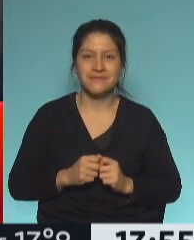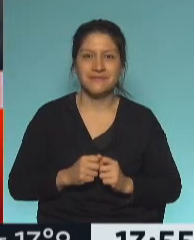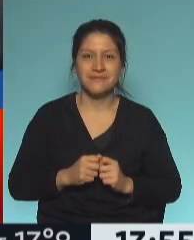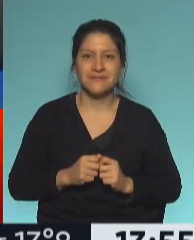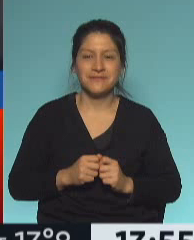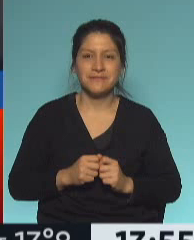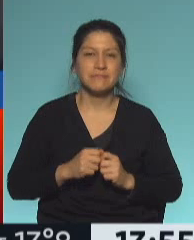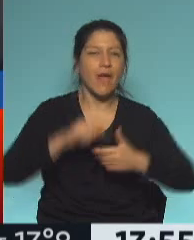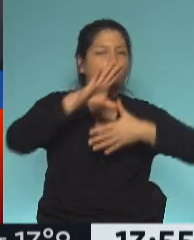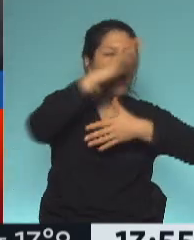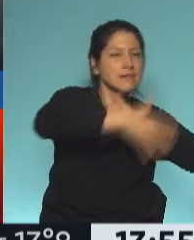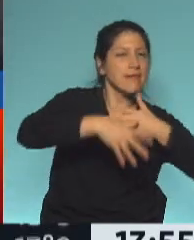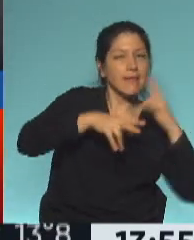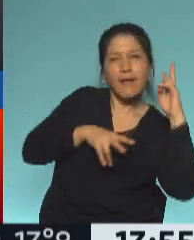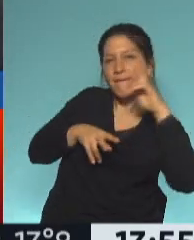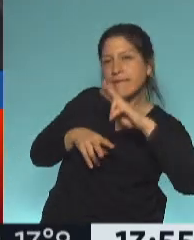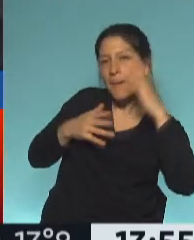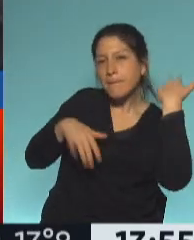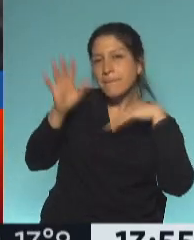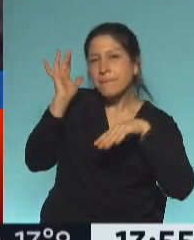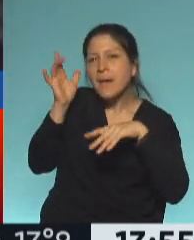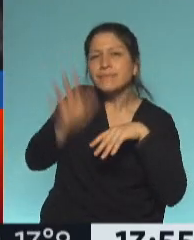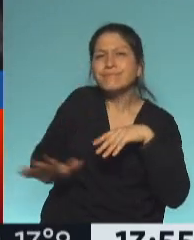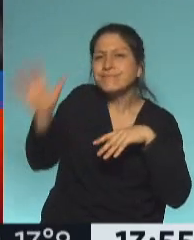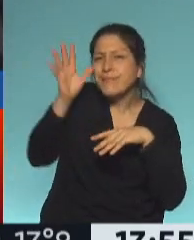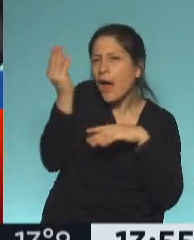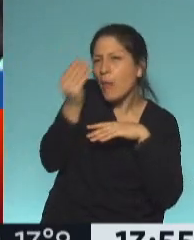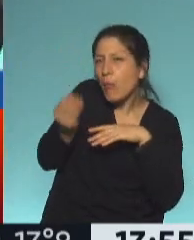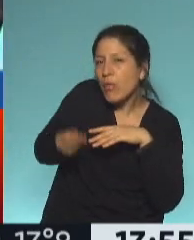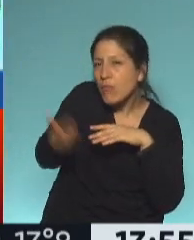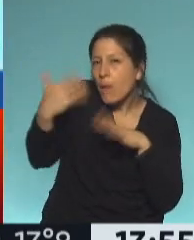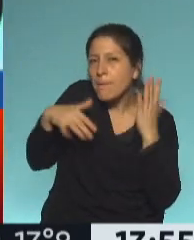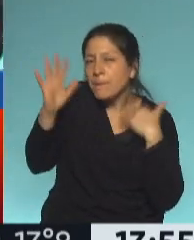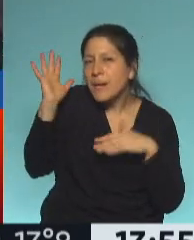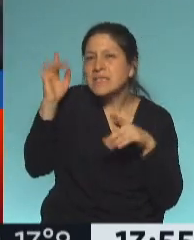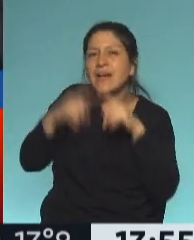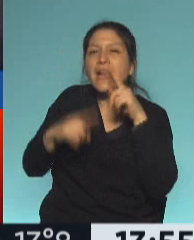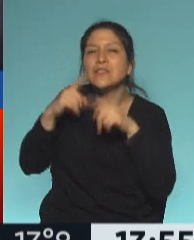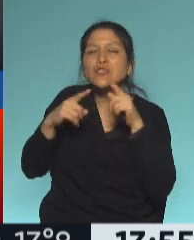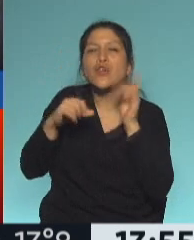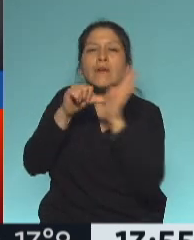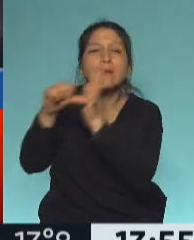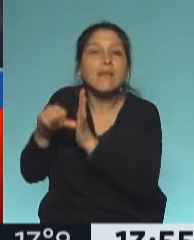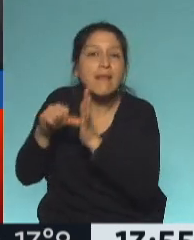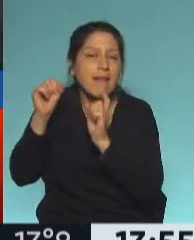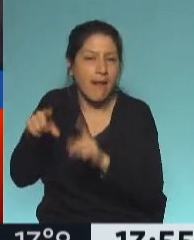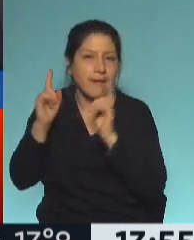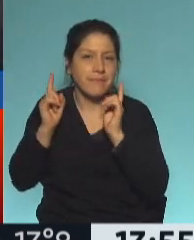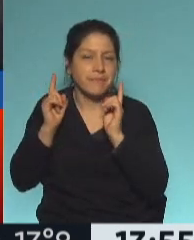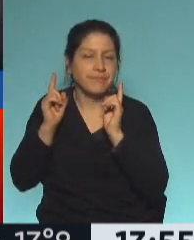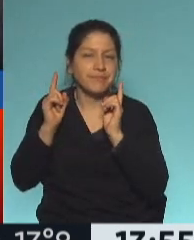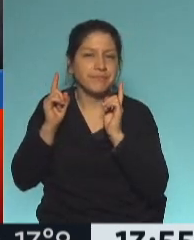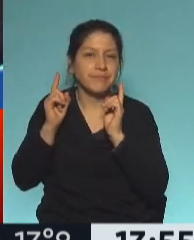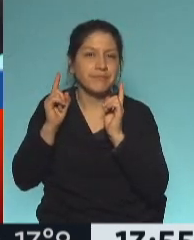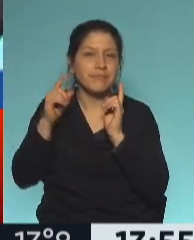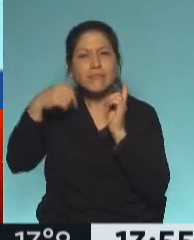Desde Occidente muchas veces se proyecta una imagen bastante caricaturizada de lo que es la República de Irán, a la que se